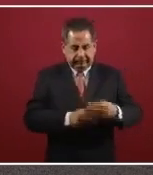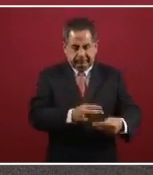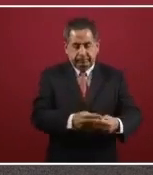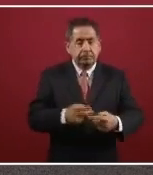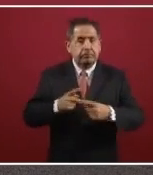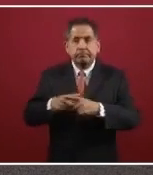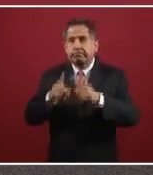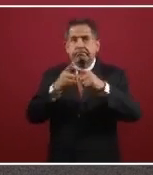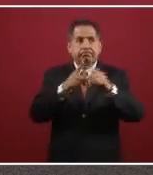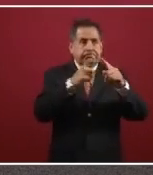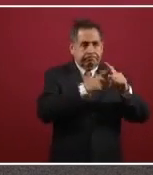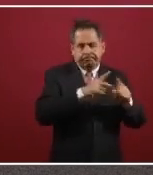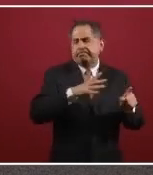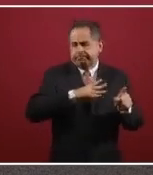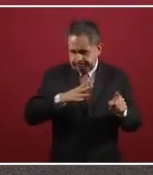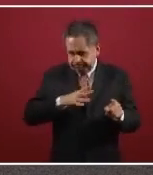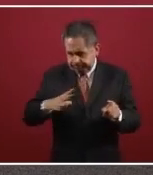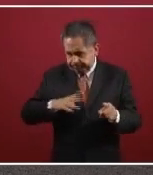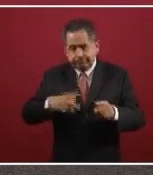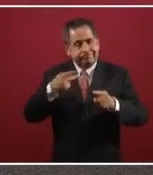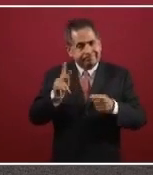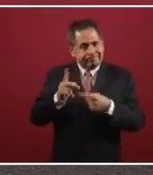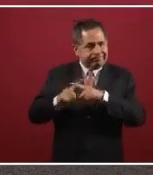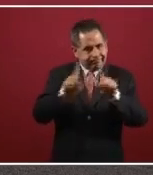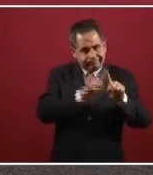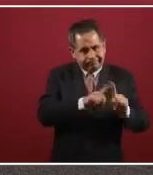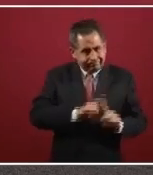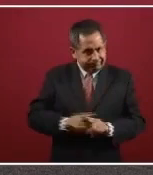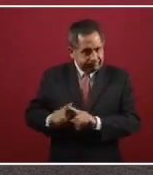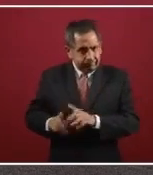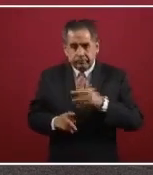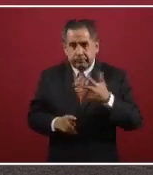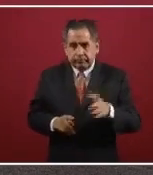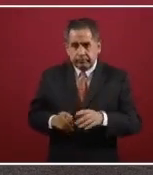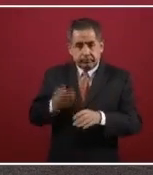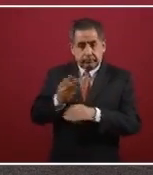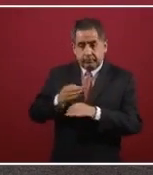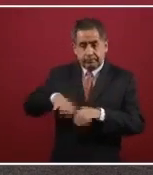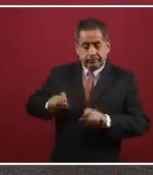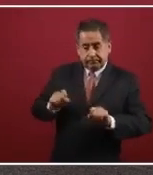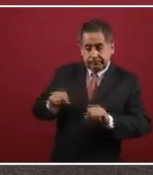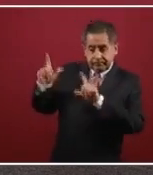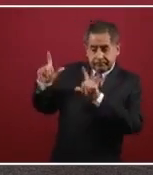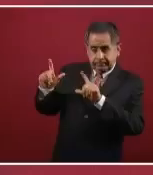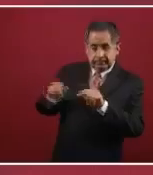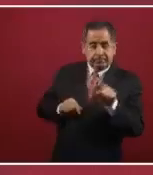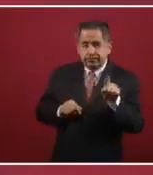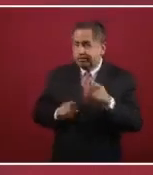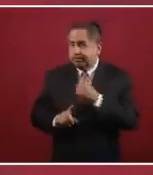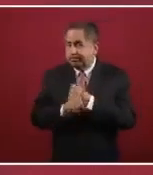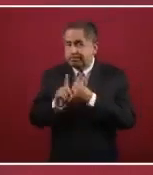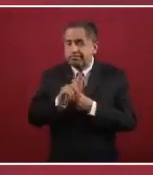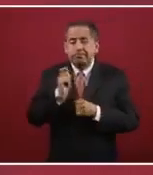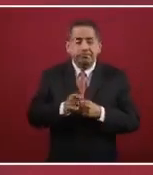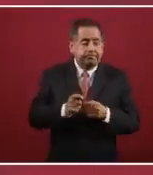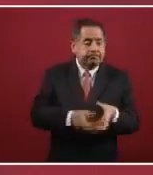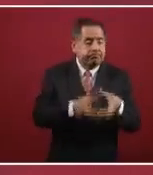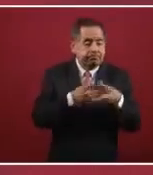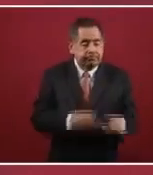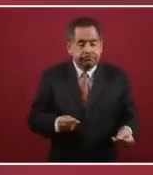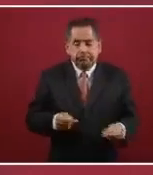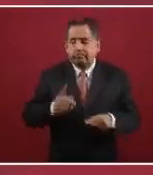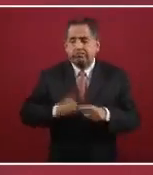diferenciado. Y por supuesto que, como se ve en las propias gráficas que se presentaron, el mayor problema de desaparición forzada